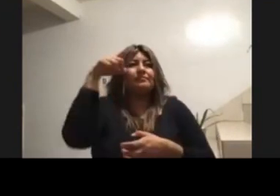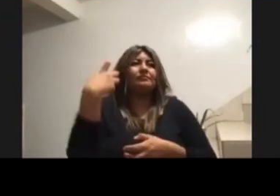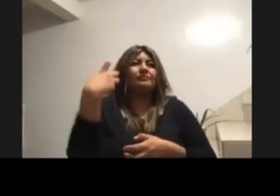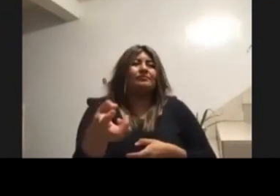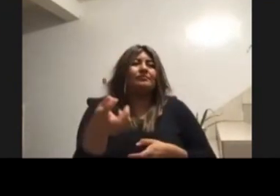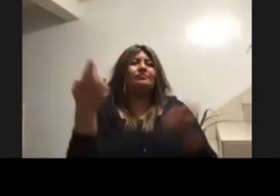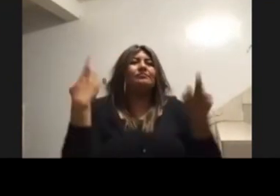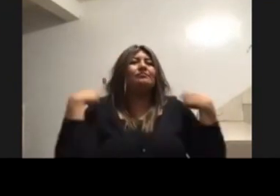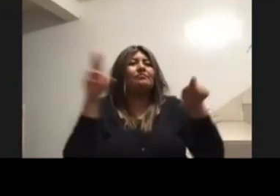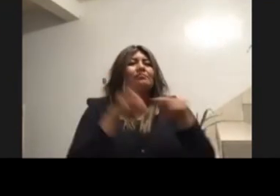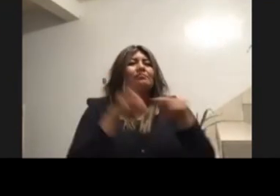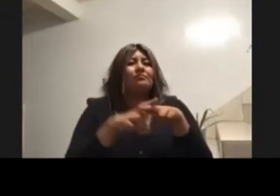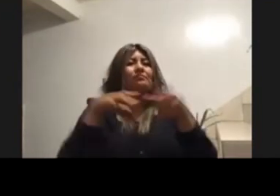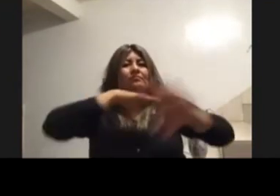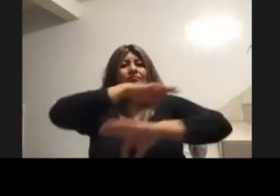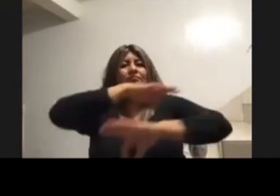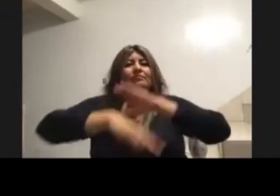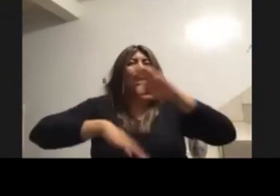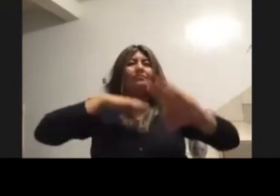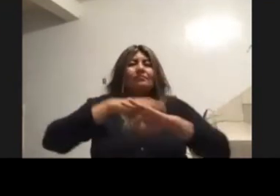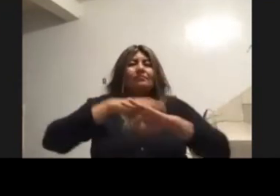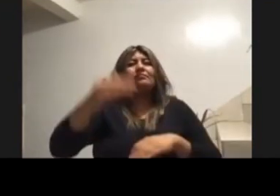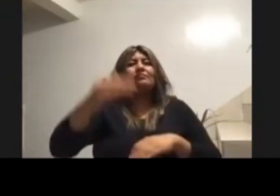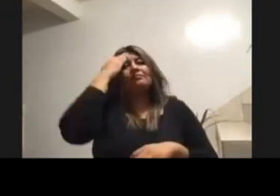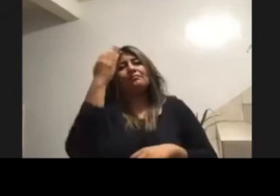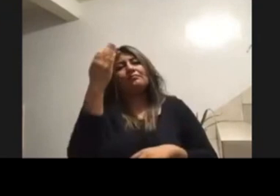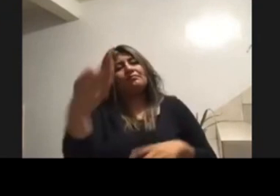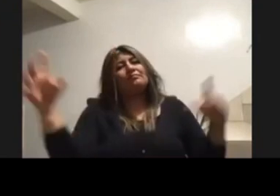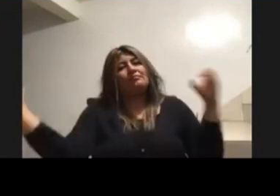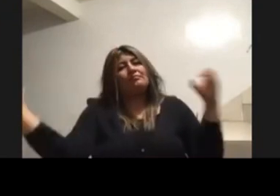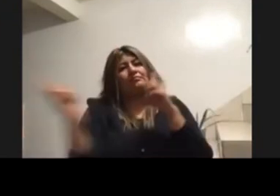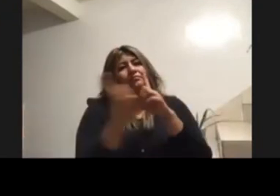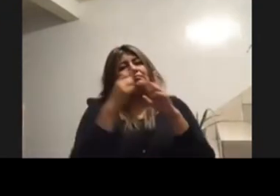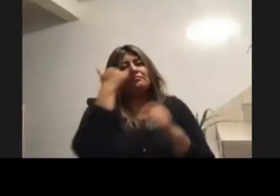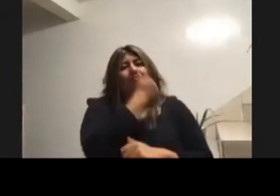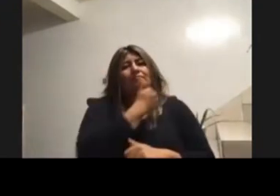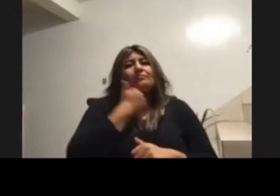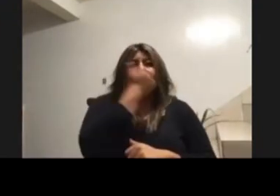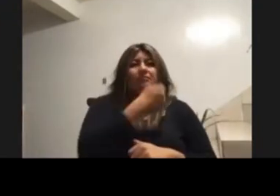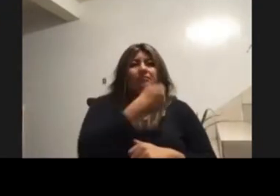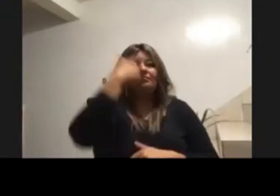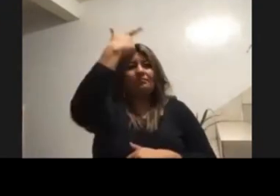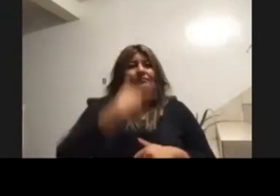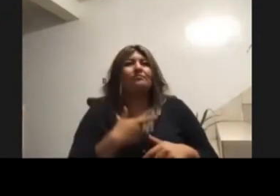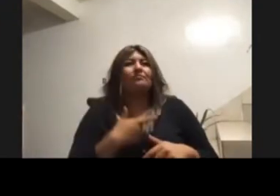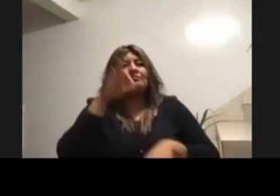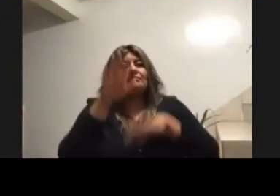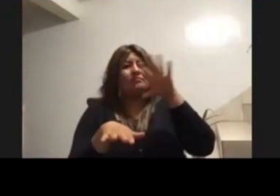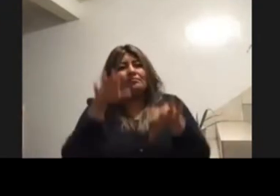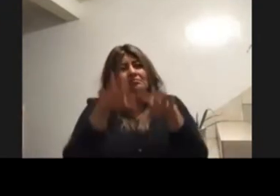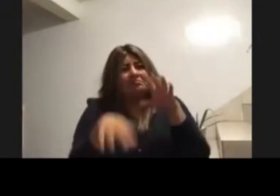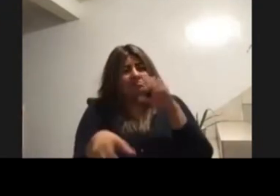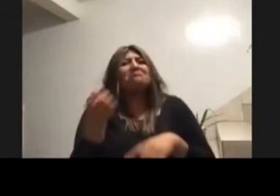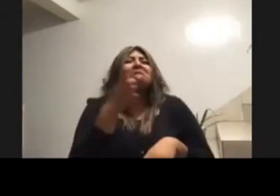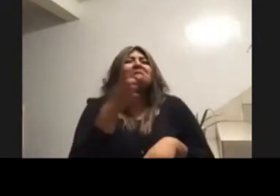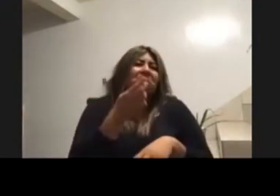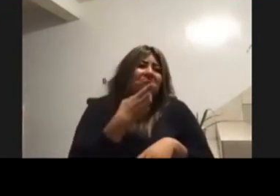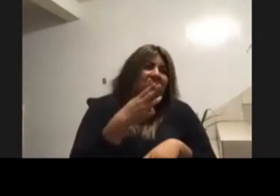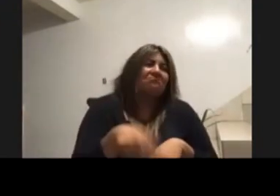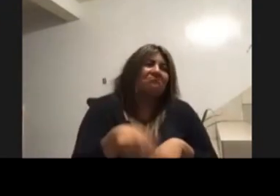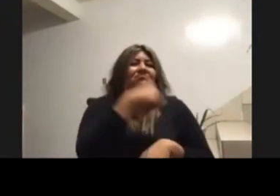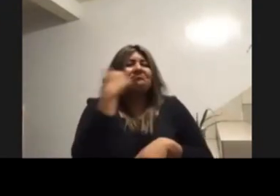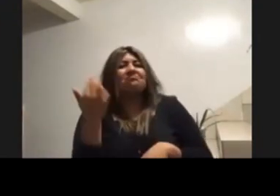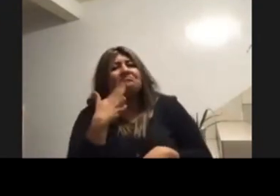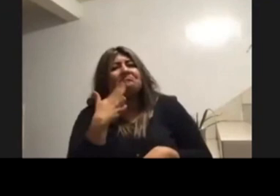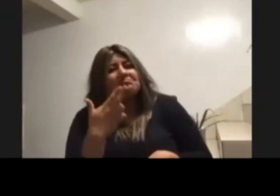los alumnos y además tienen aquí el currículo, a veces lo usan más, lo usan menos, pero aquí lo tienen como un referente.